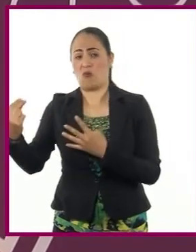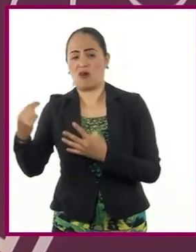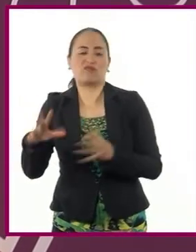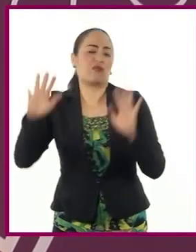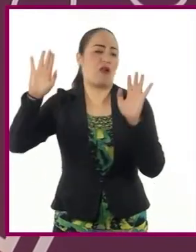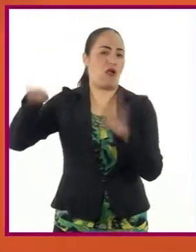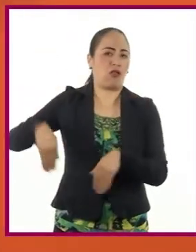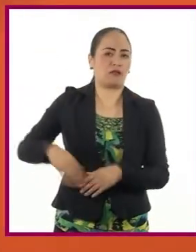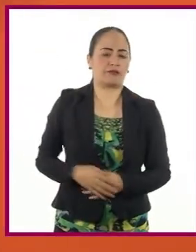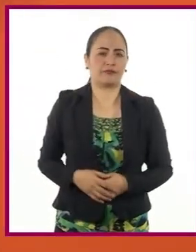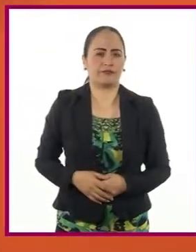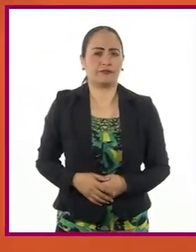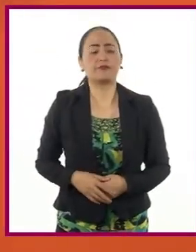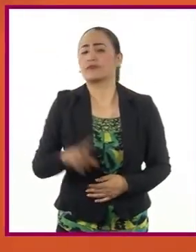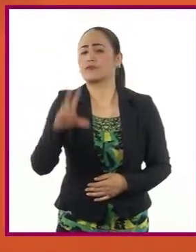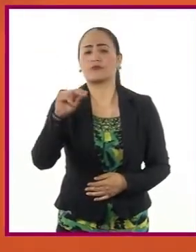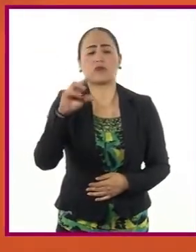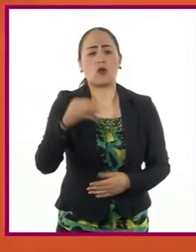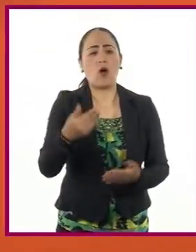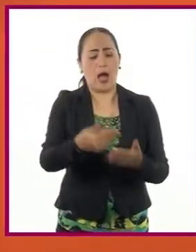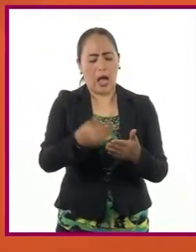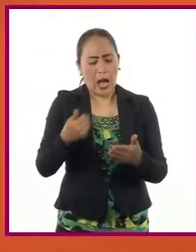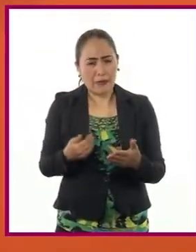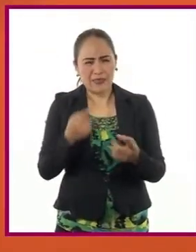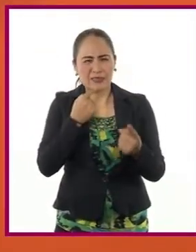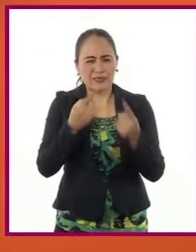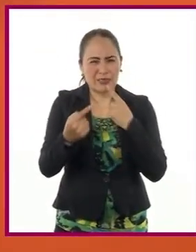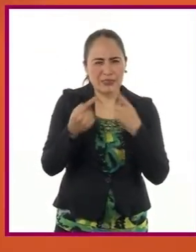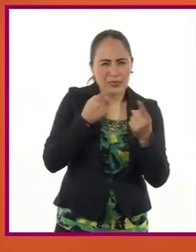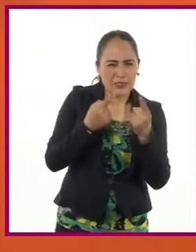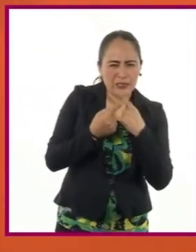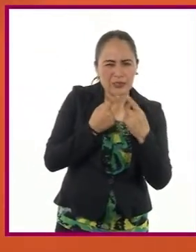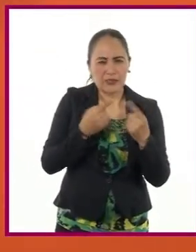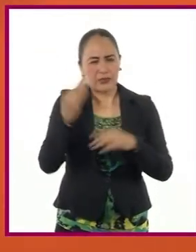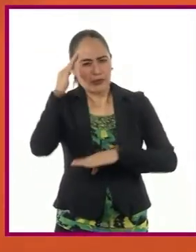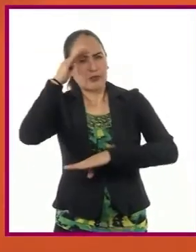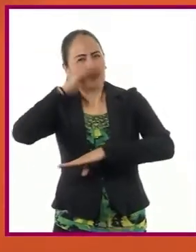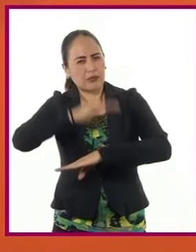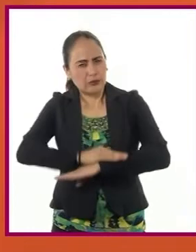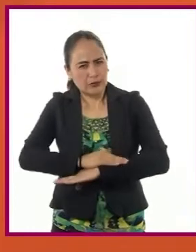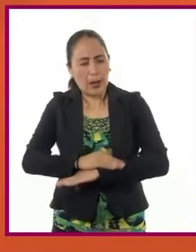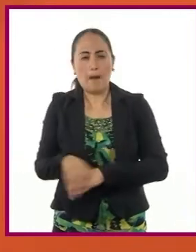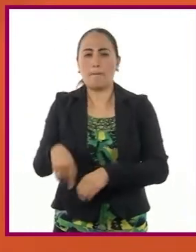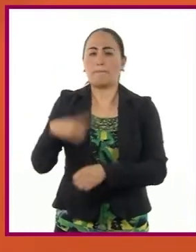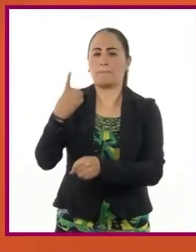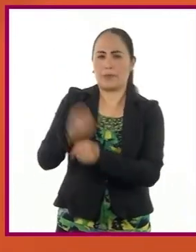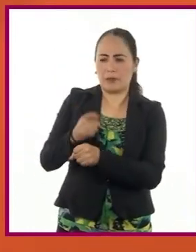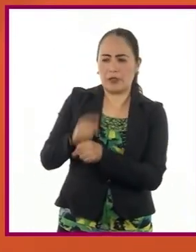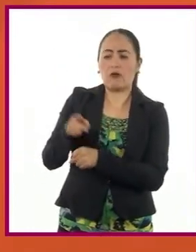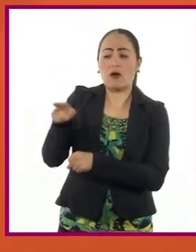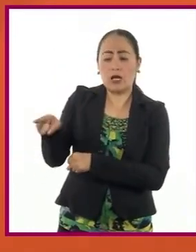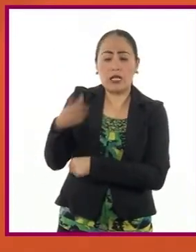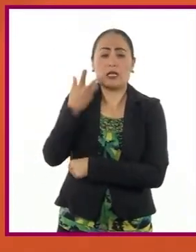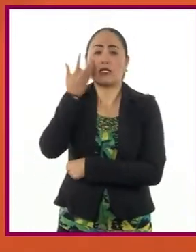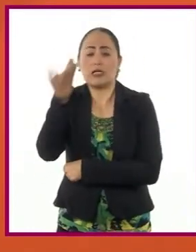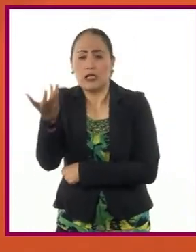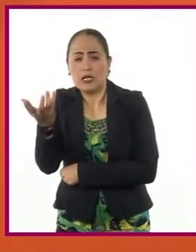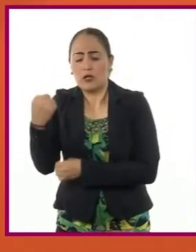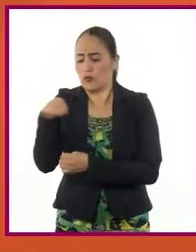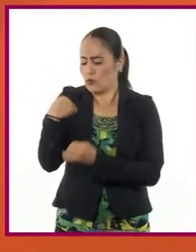pues como ya dijimos, antes de negociar hay que estar dispuestas o dispuestos a comprender qué espera el otro y otra